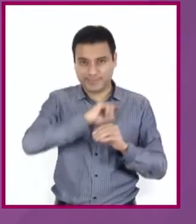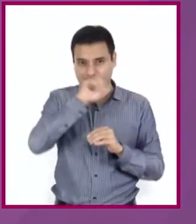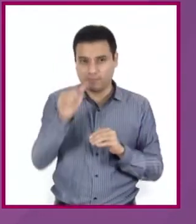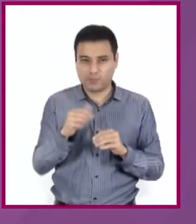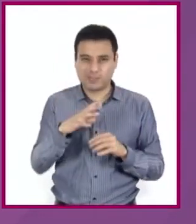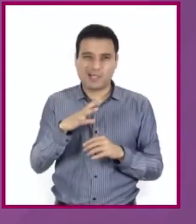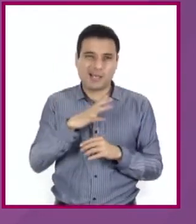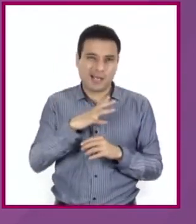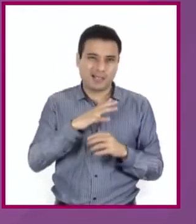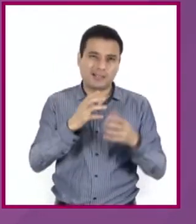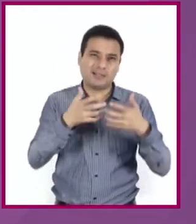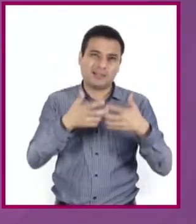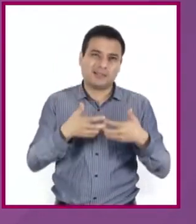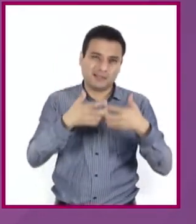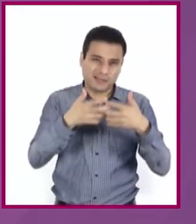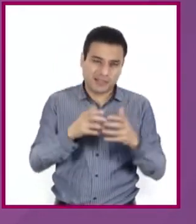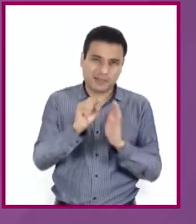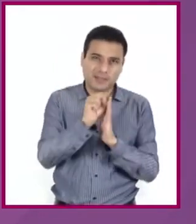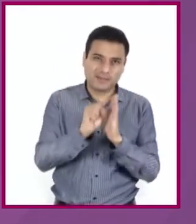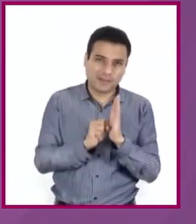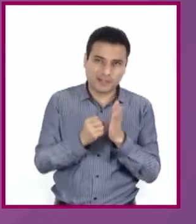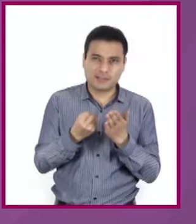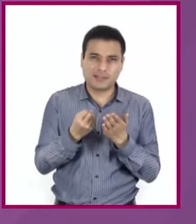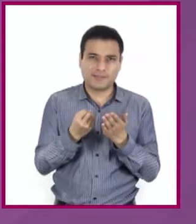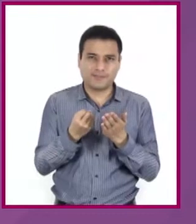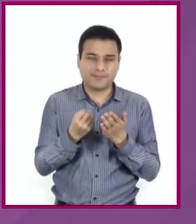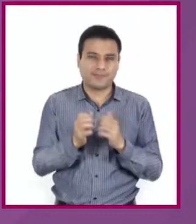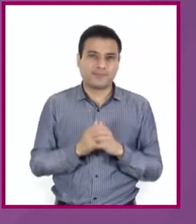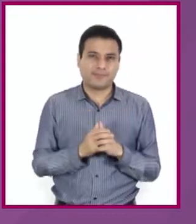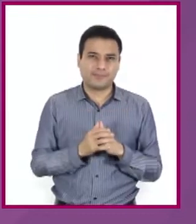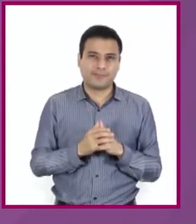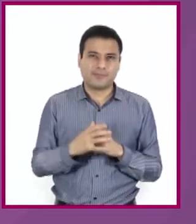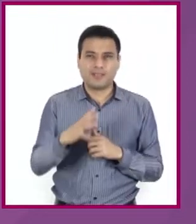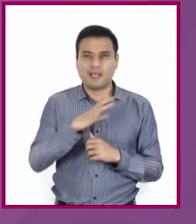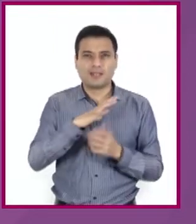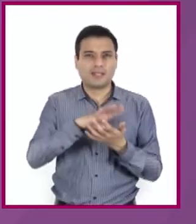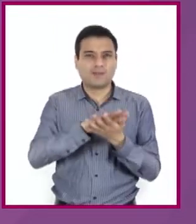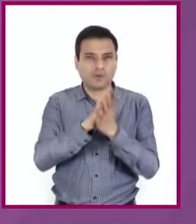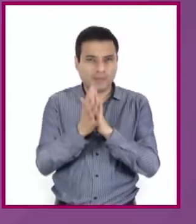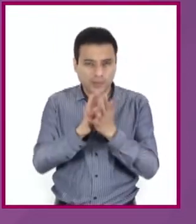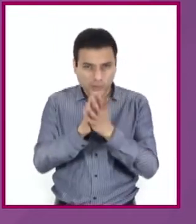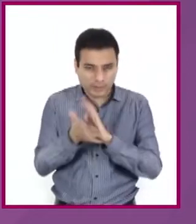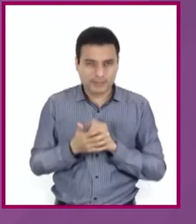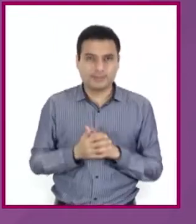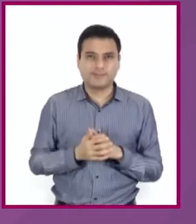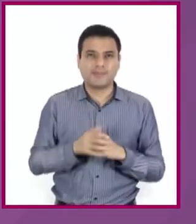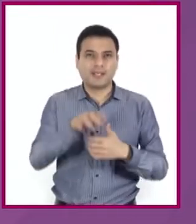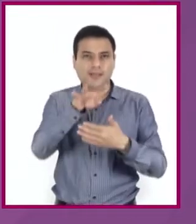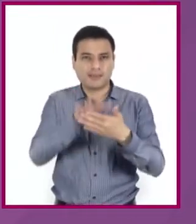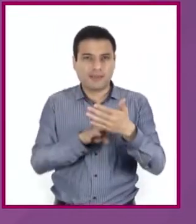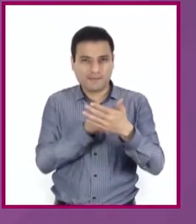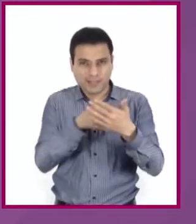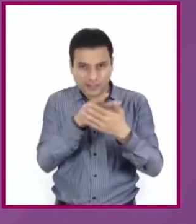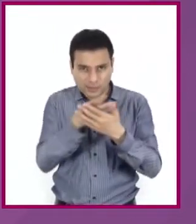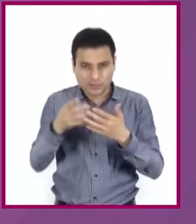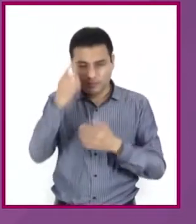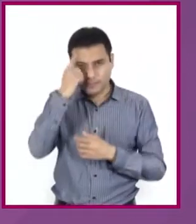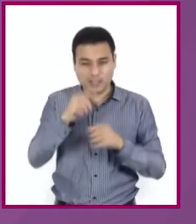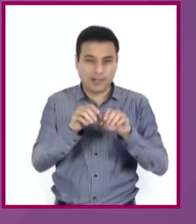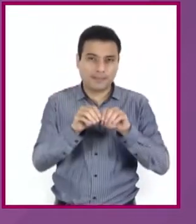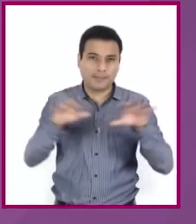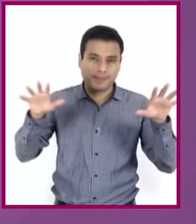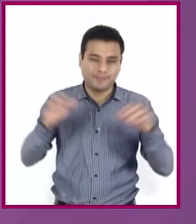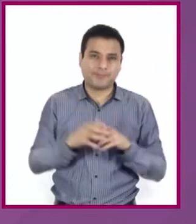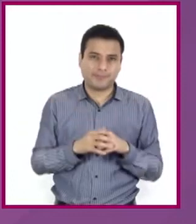como sistemas de transferencia, cuchillas desconectadoras, transformadores, tableros de distribución, ir manejando